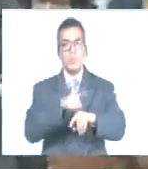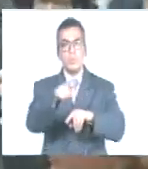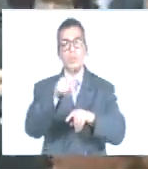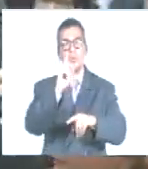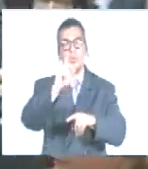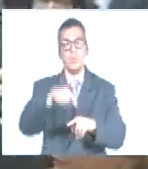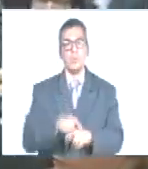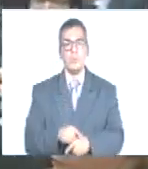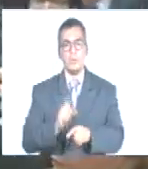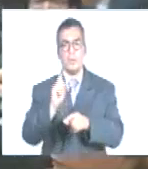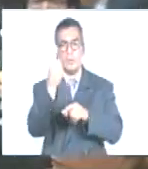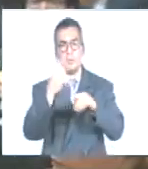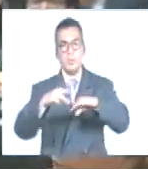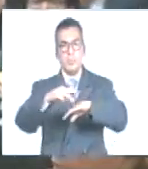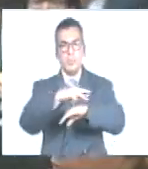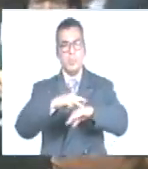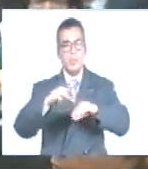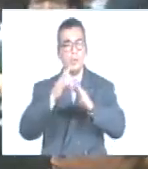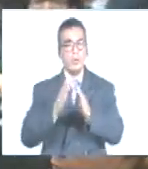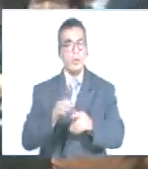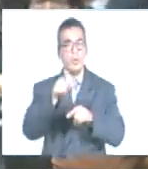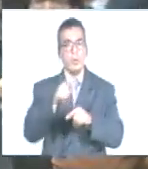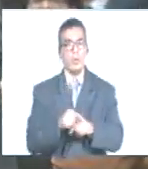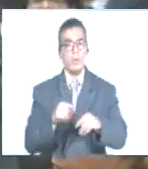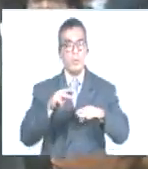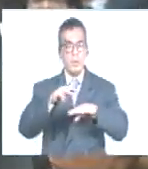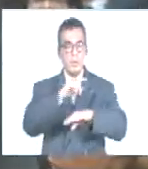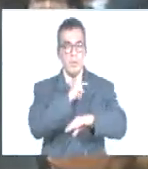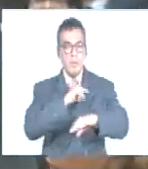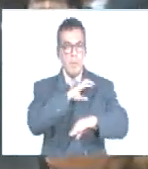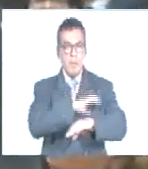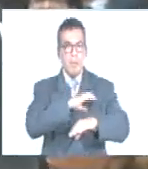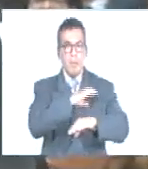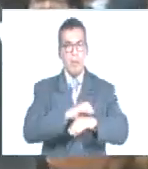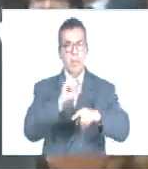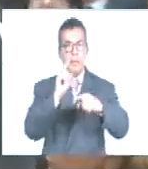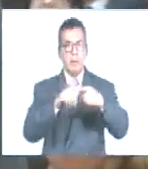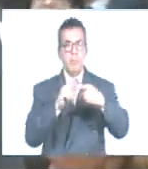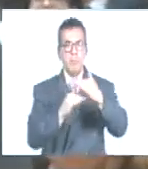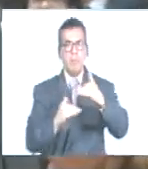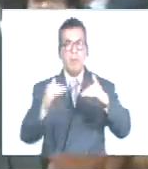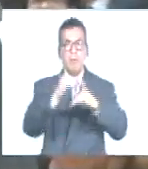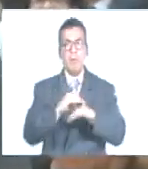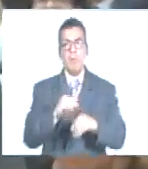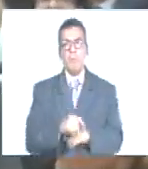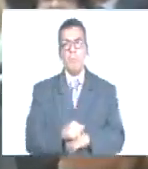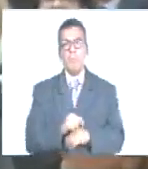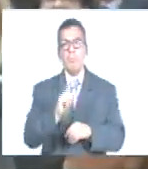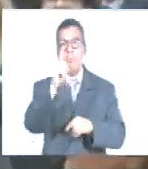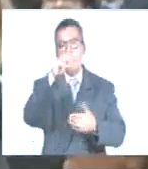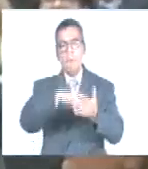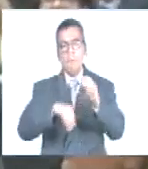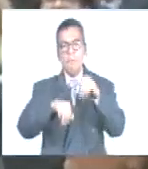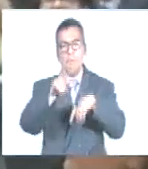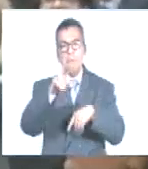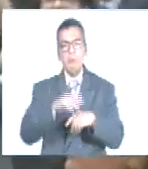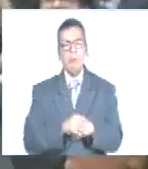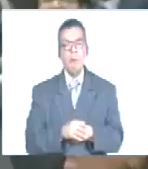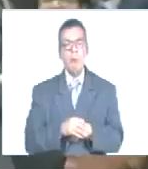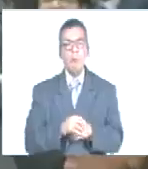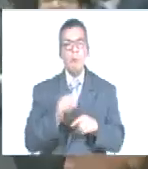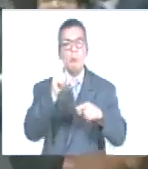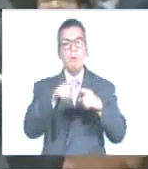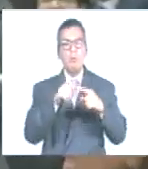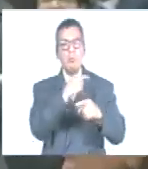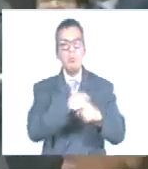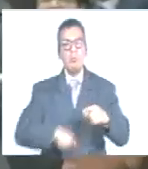como con el primer ministro, y se creó la comisión de alto nivel. Pero en el año 2012 estuvo